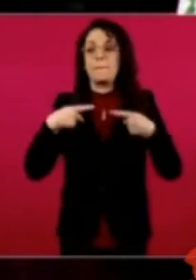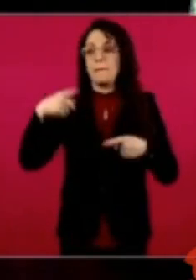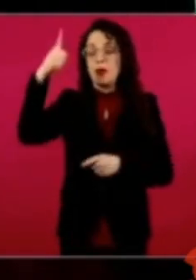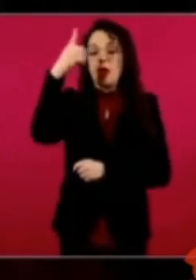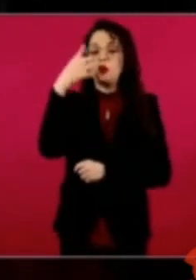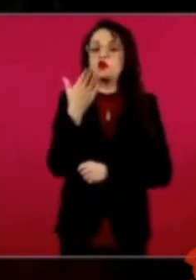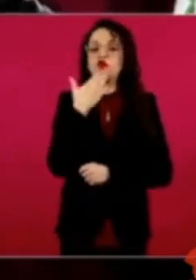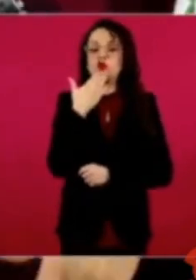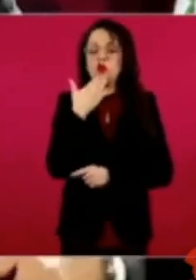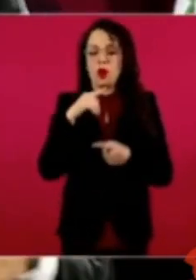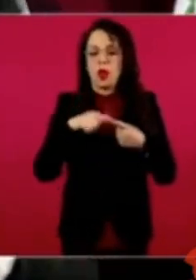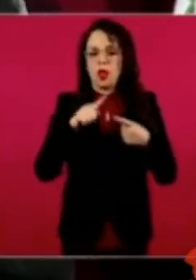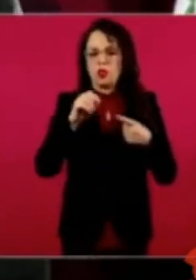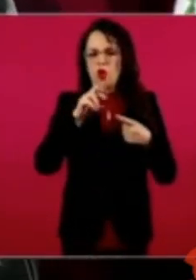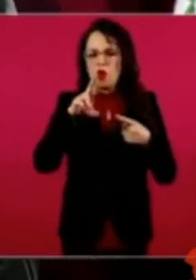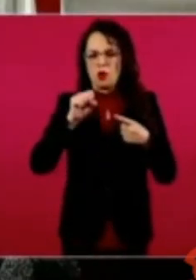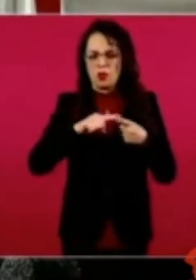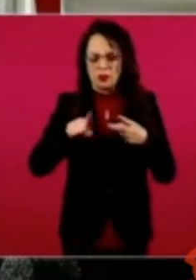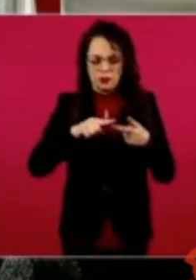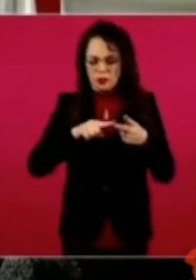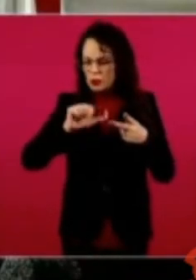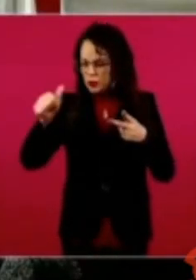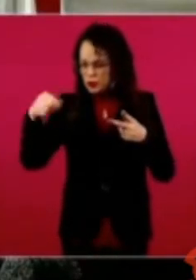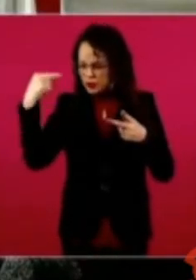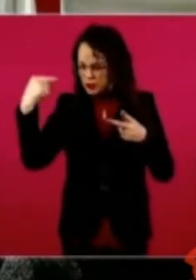Torres y el otro, no recuerdo,